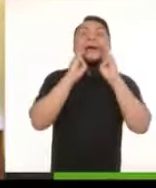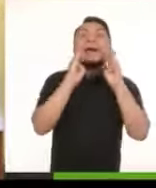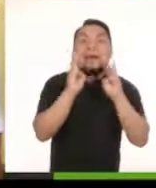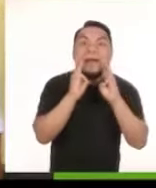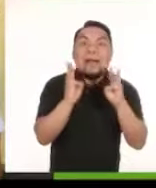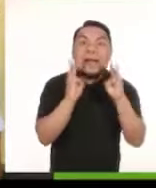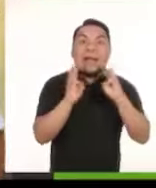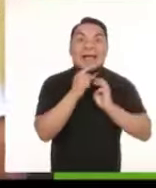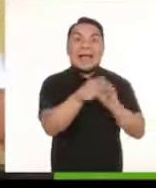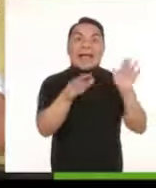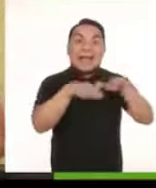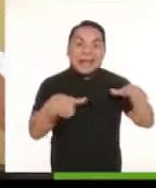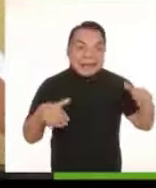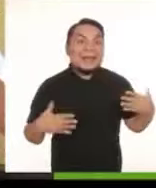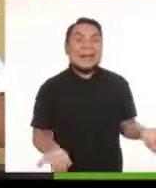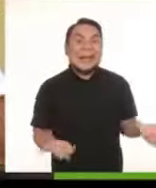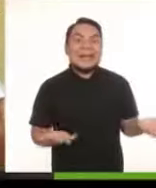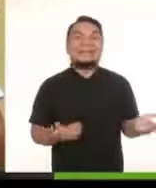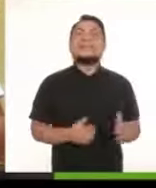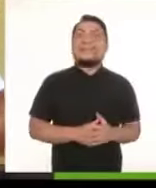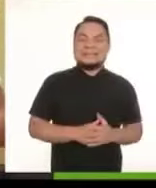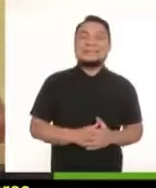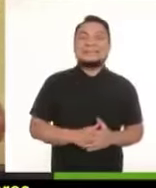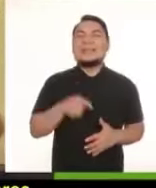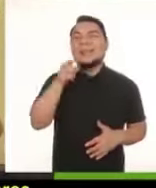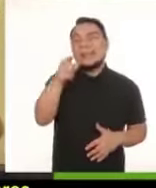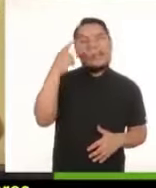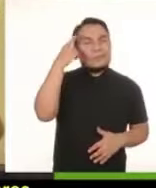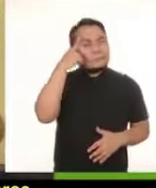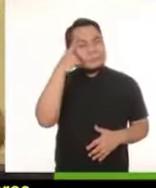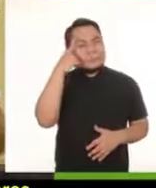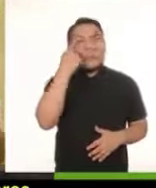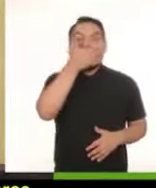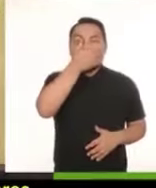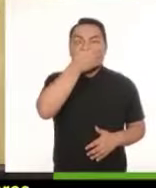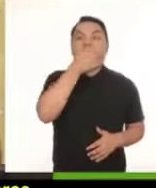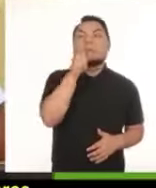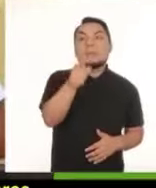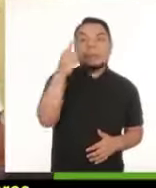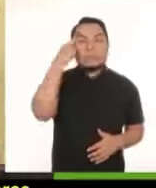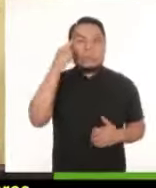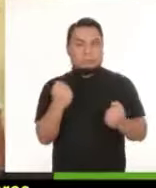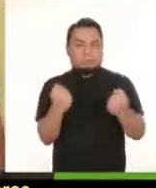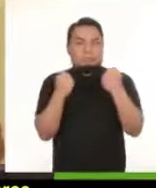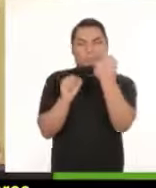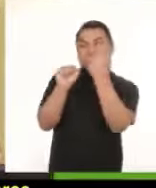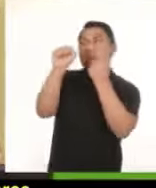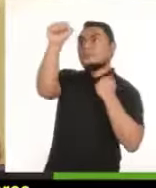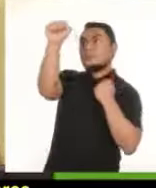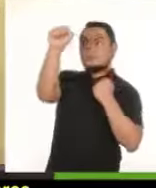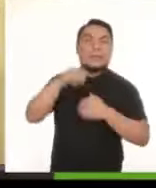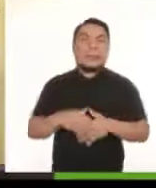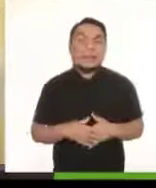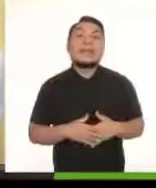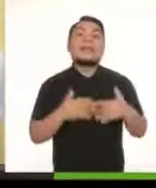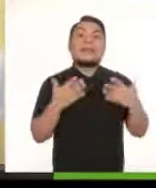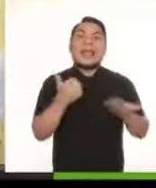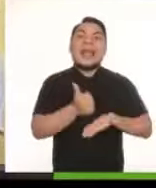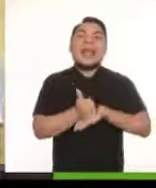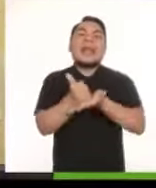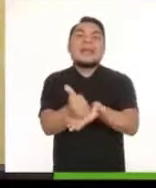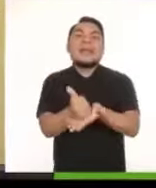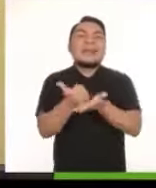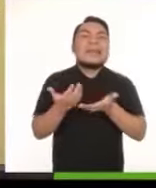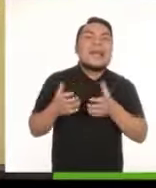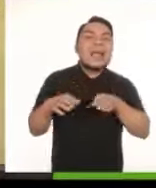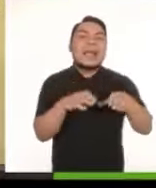¡Wow, chicos! ¿Qué les parece si con sus superpoderes ayudan